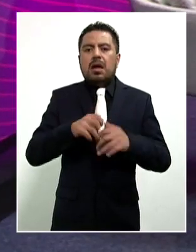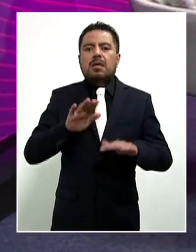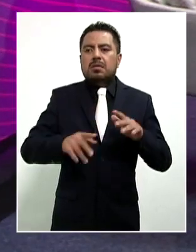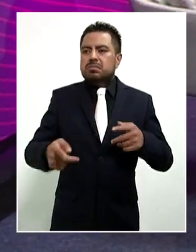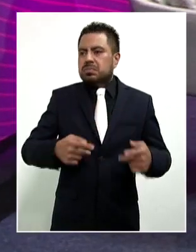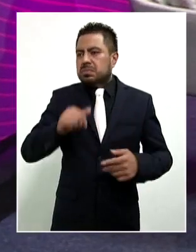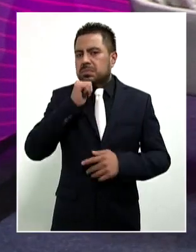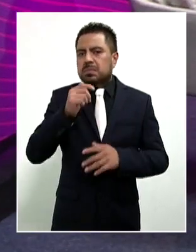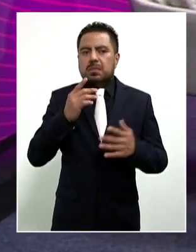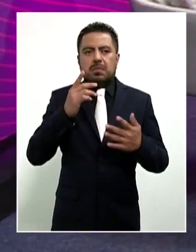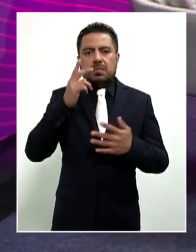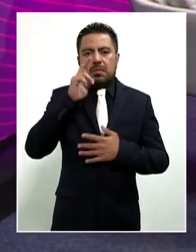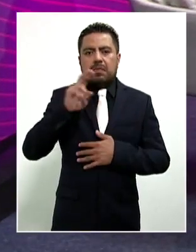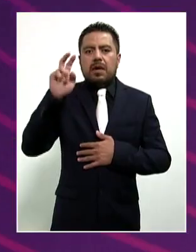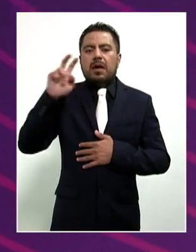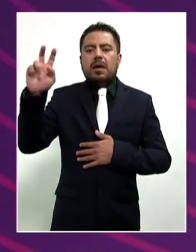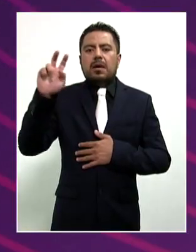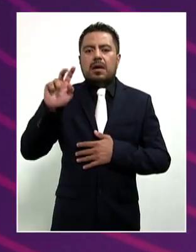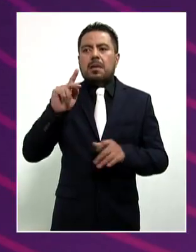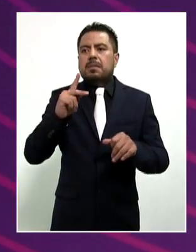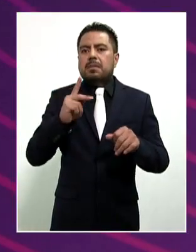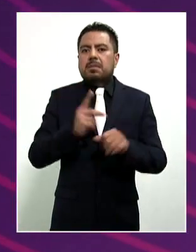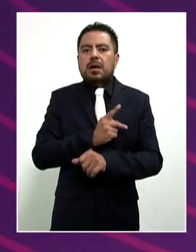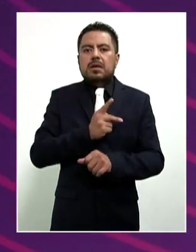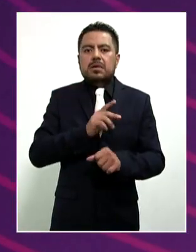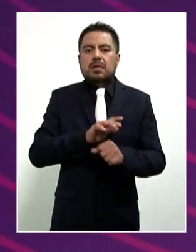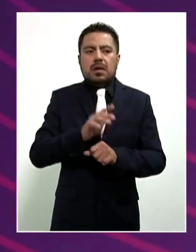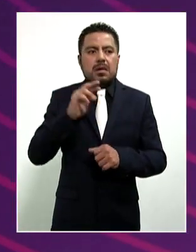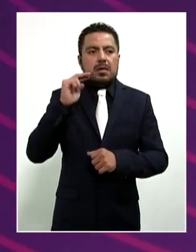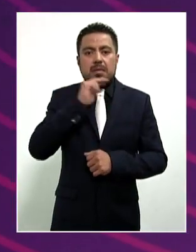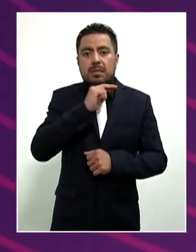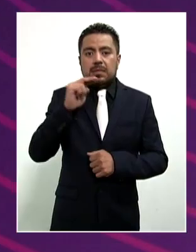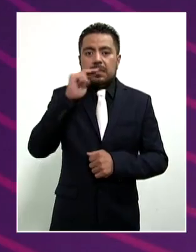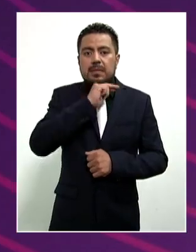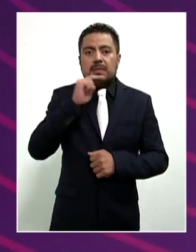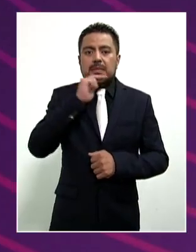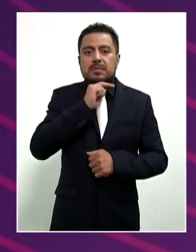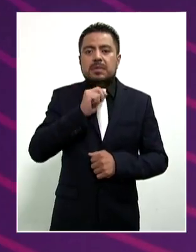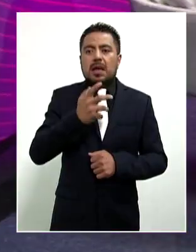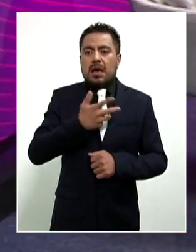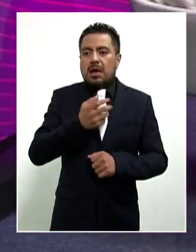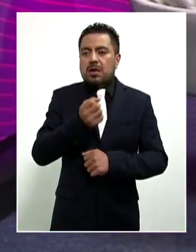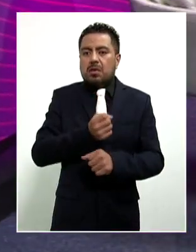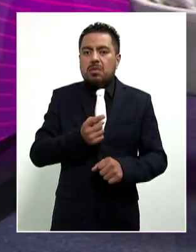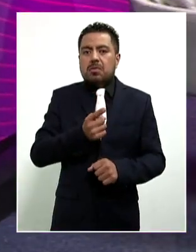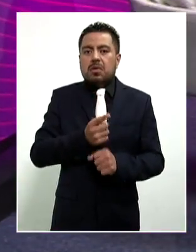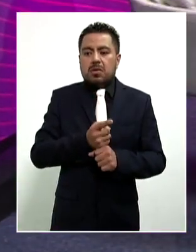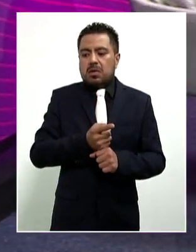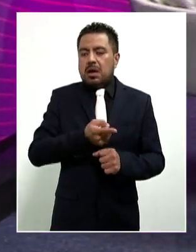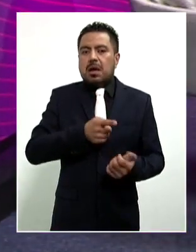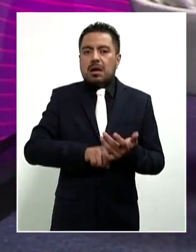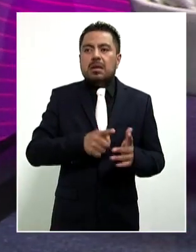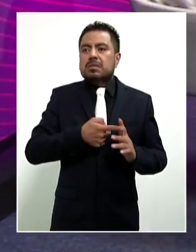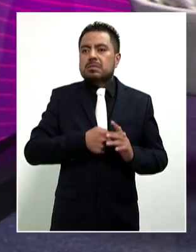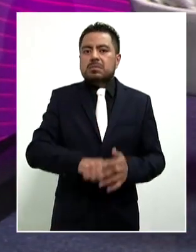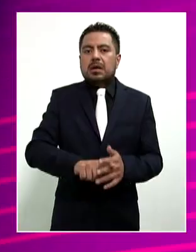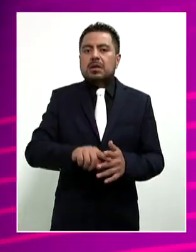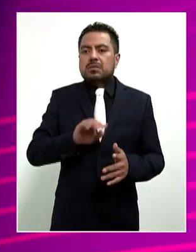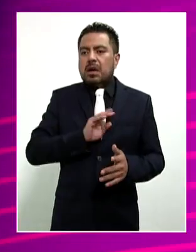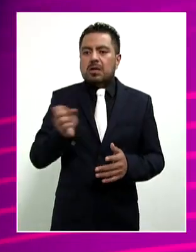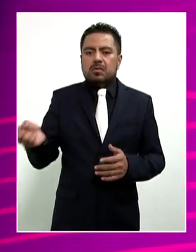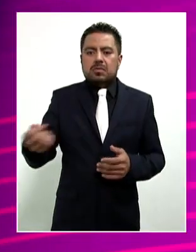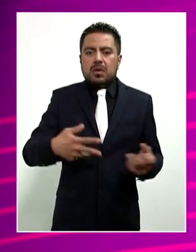casos, lo que pasa es que rápidamente, si tienen la oportunidad, empiezan a